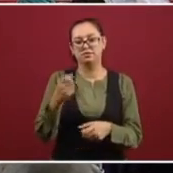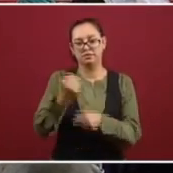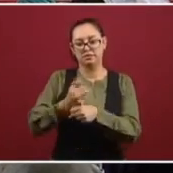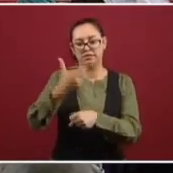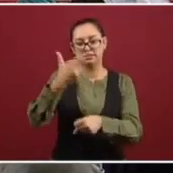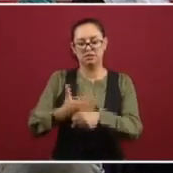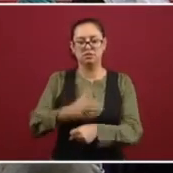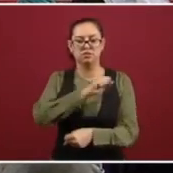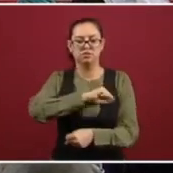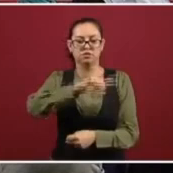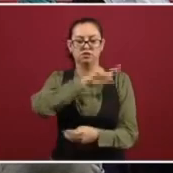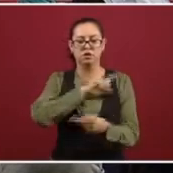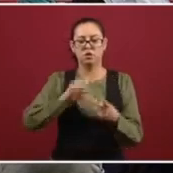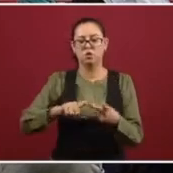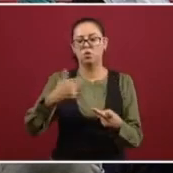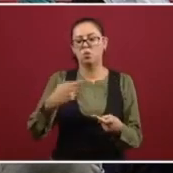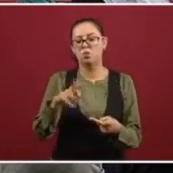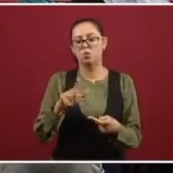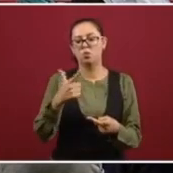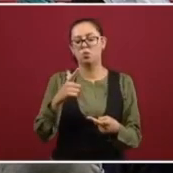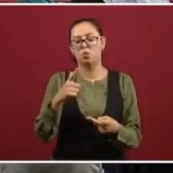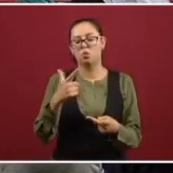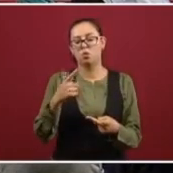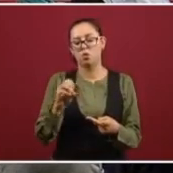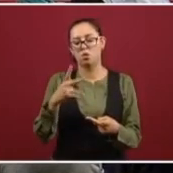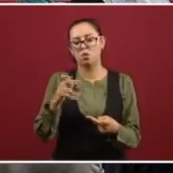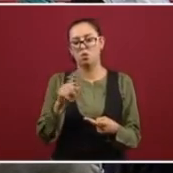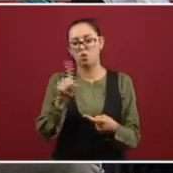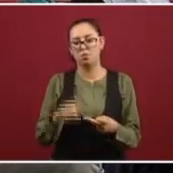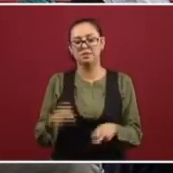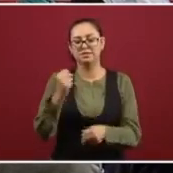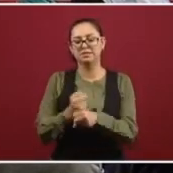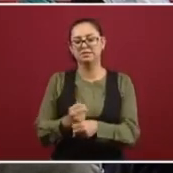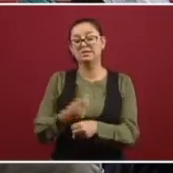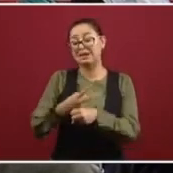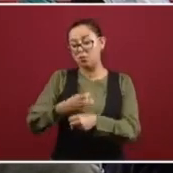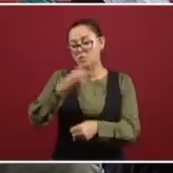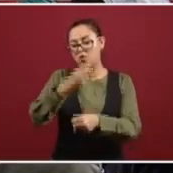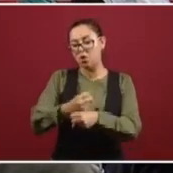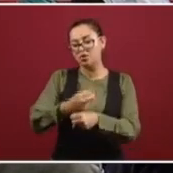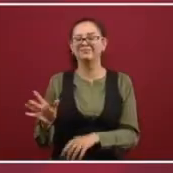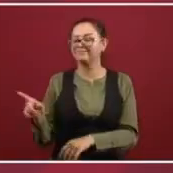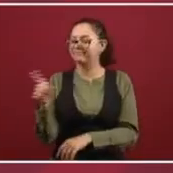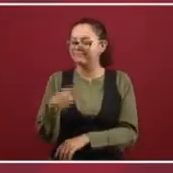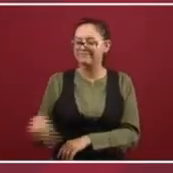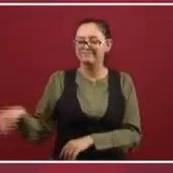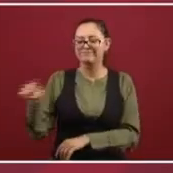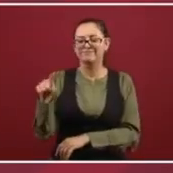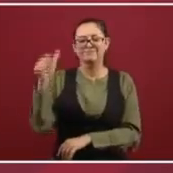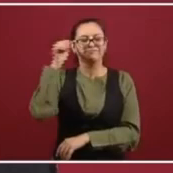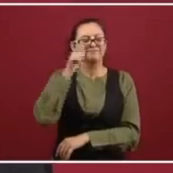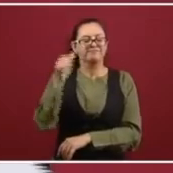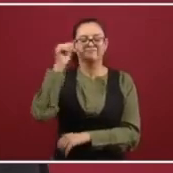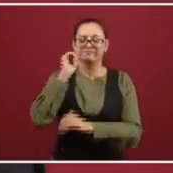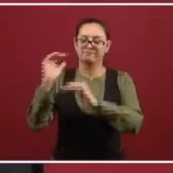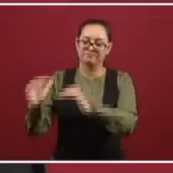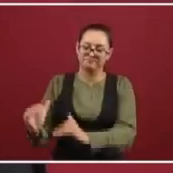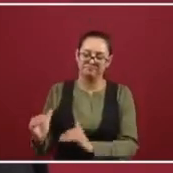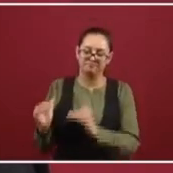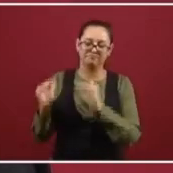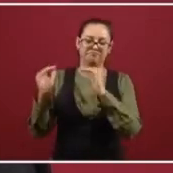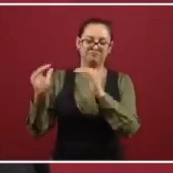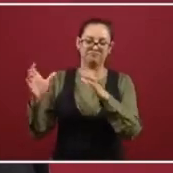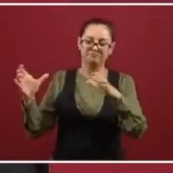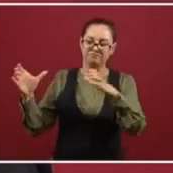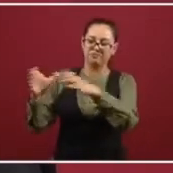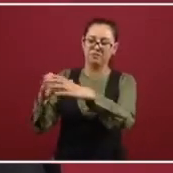problema de la inseguridad y la violencia, el presidente expresó su confianza hacia los jóvenes de México. Nunca más se les va a dar la espalda,